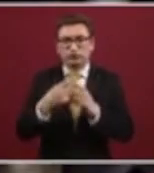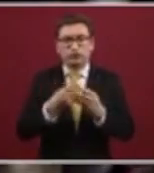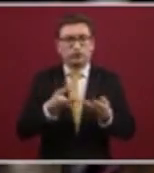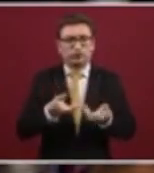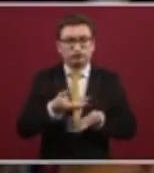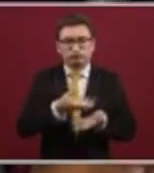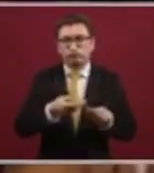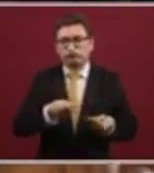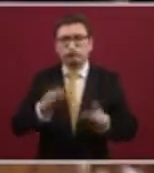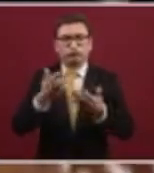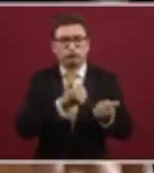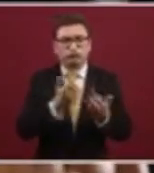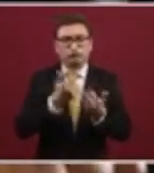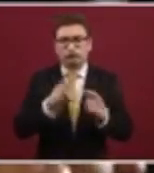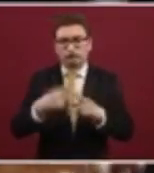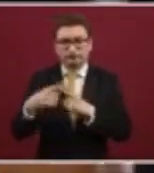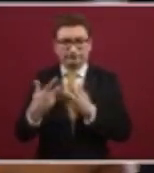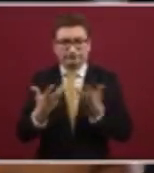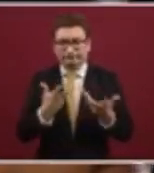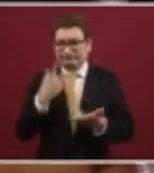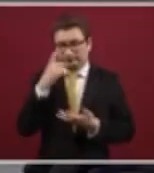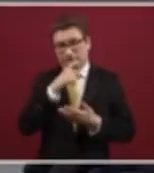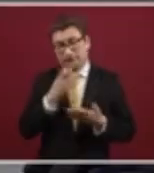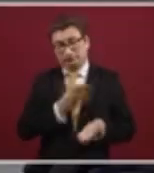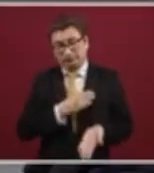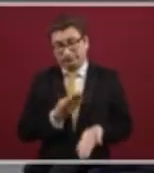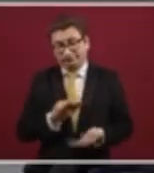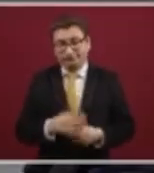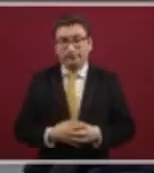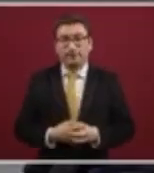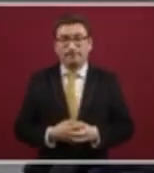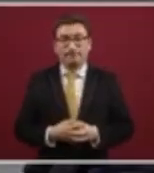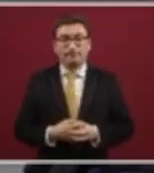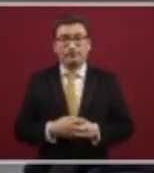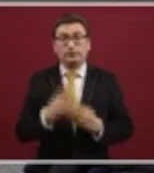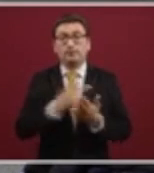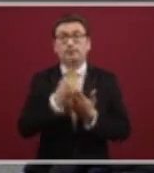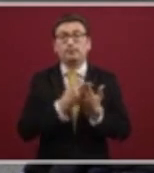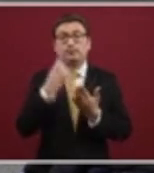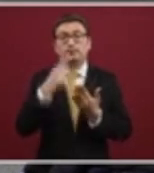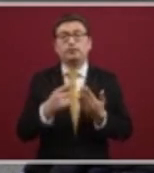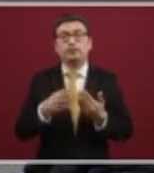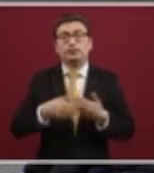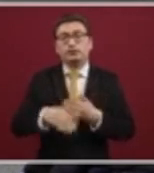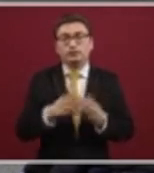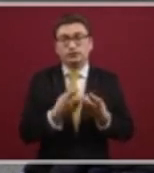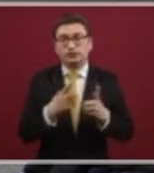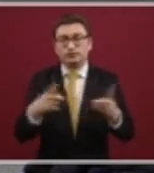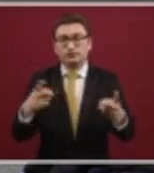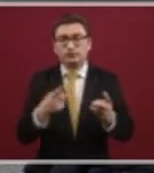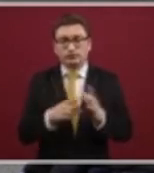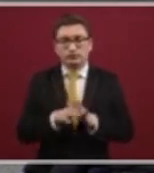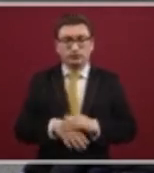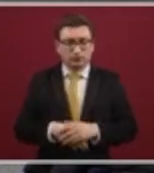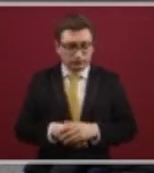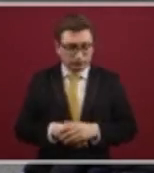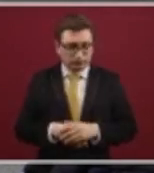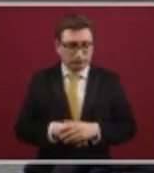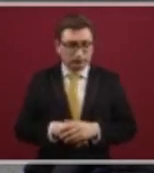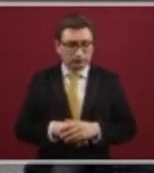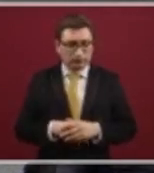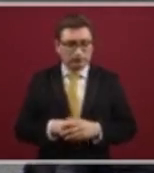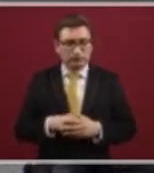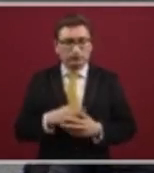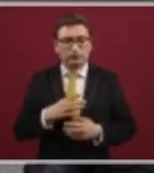apretada, como lo hemos visto ahora. Pero bueno, los planes de desarrollo incluirían clústeres, PLI, RFS,